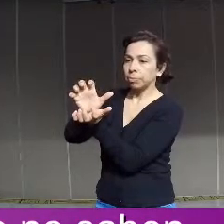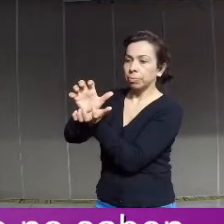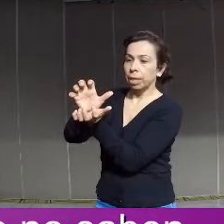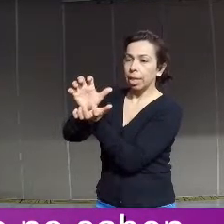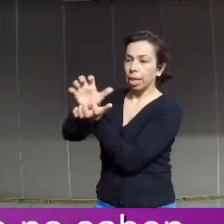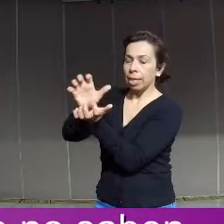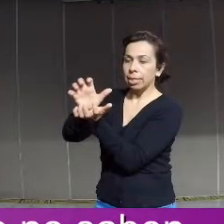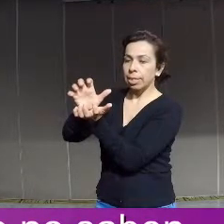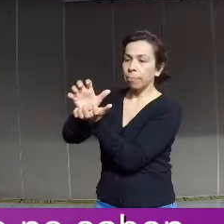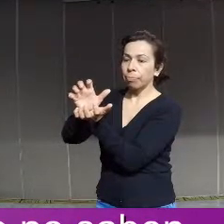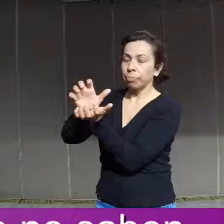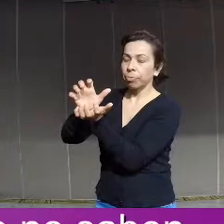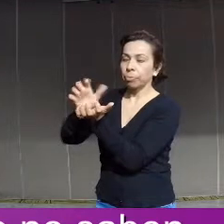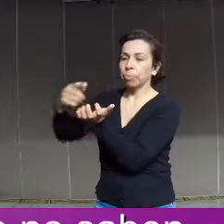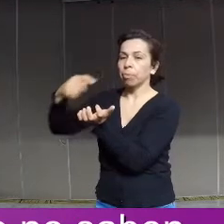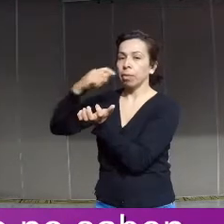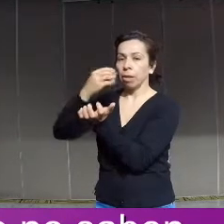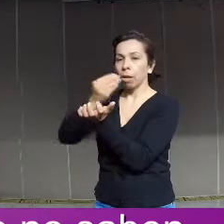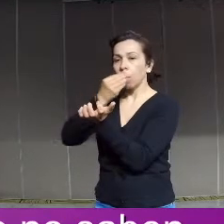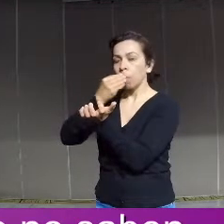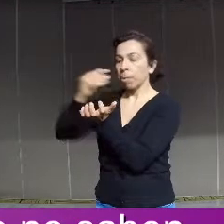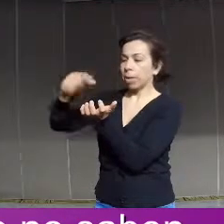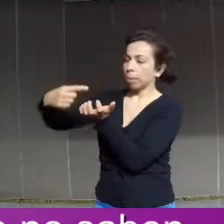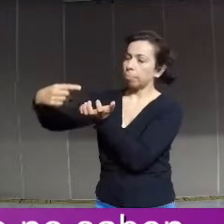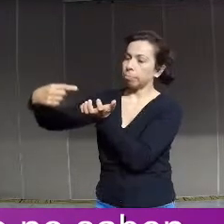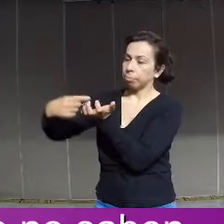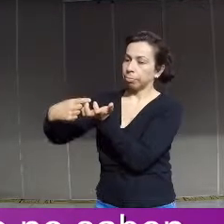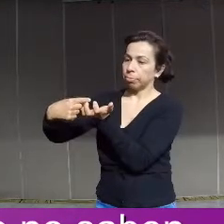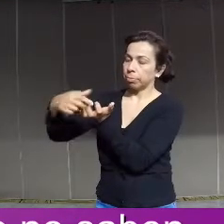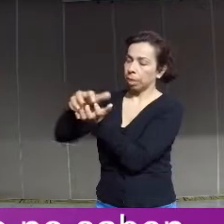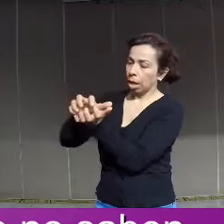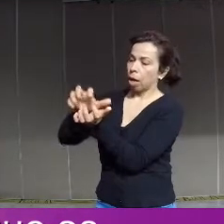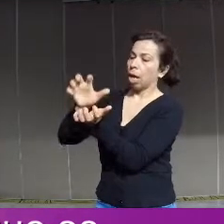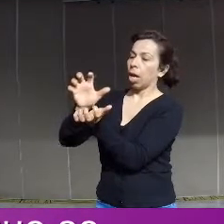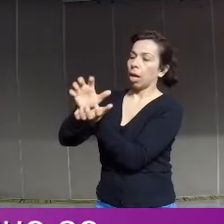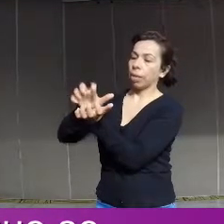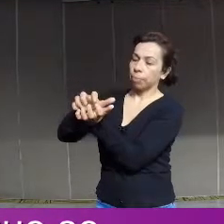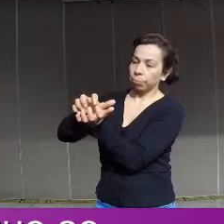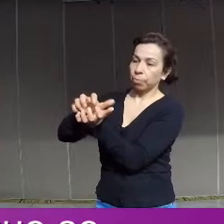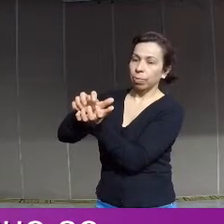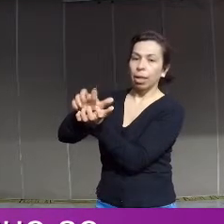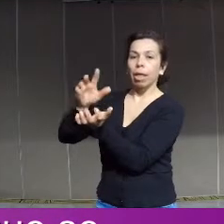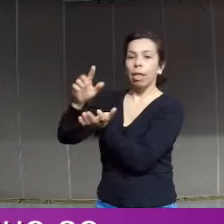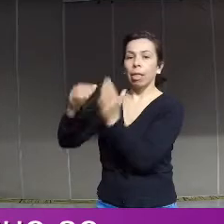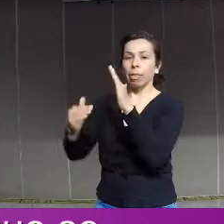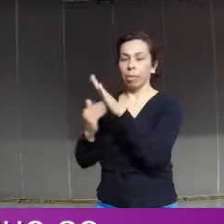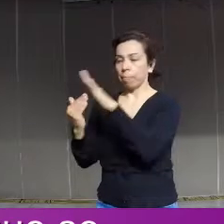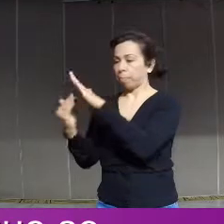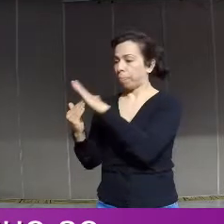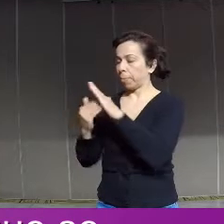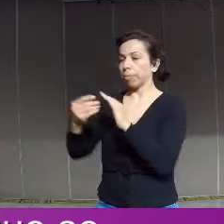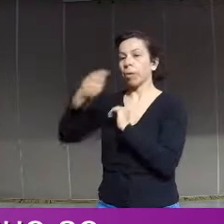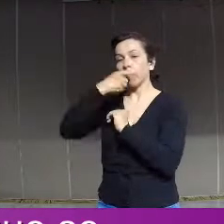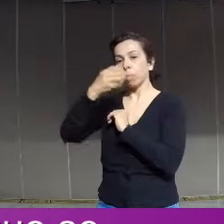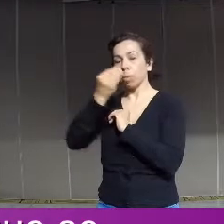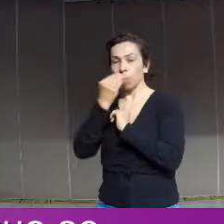un alimento grande, o abrir la boca así, ante un yogur, ¿sí? Eso se determina por los receptores